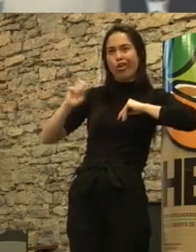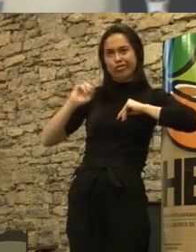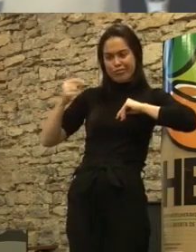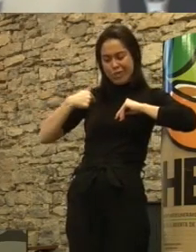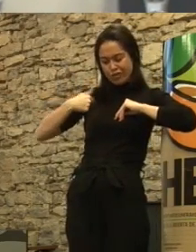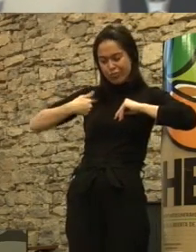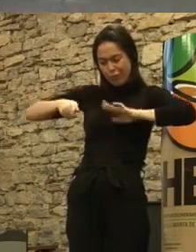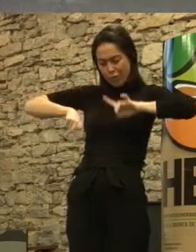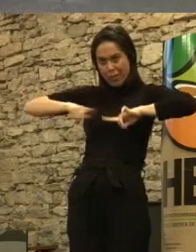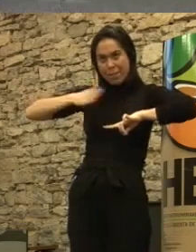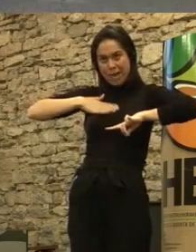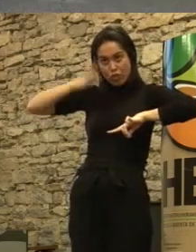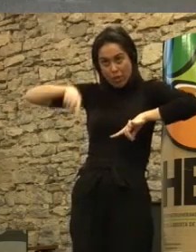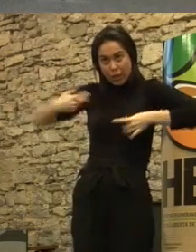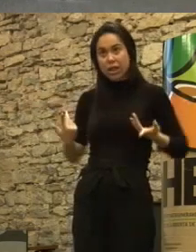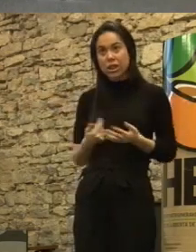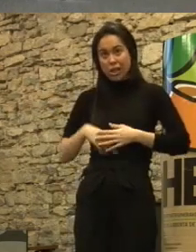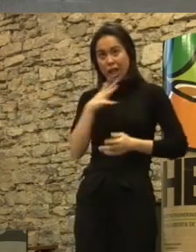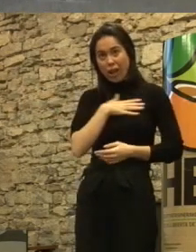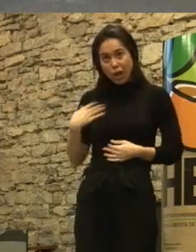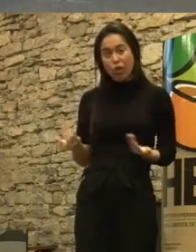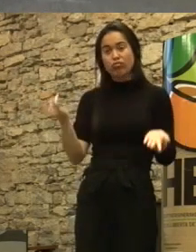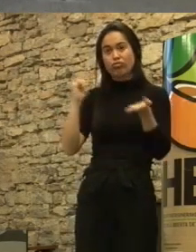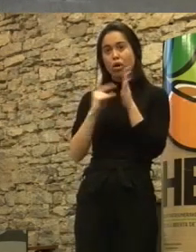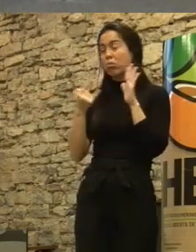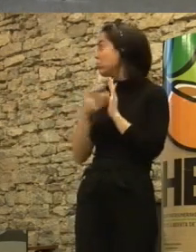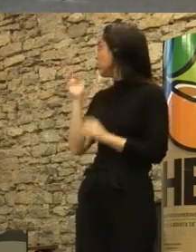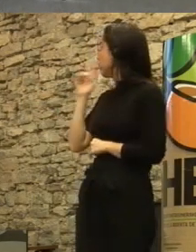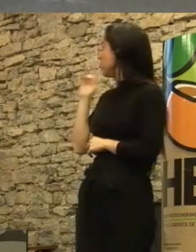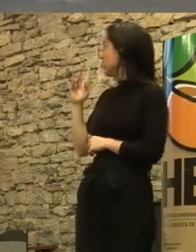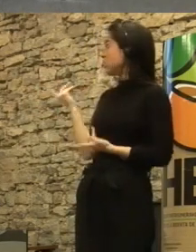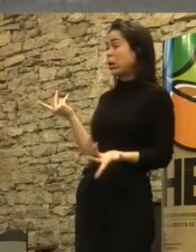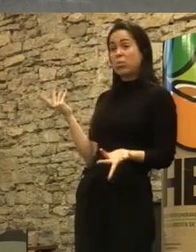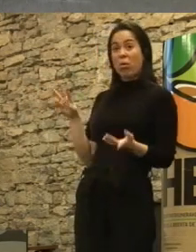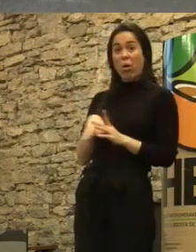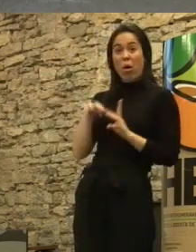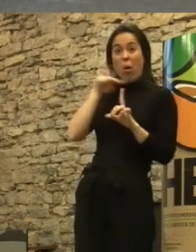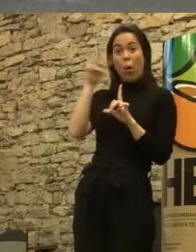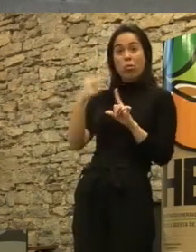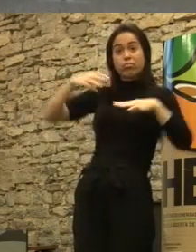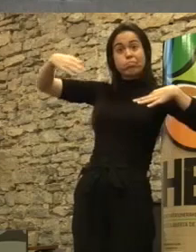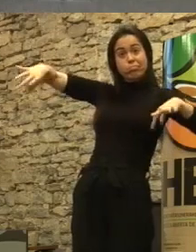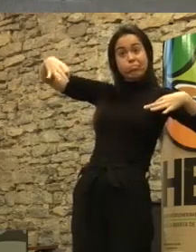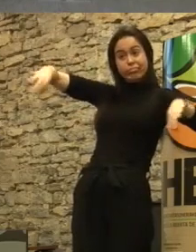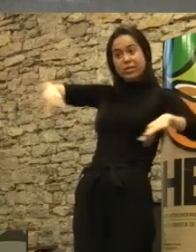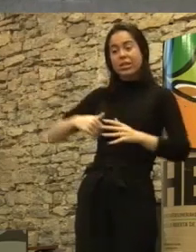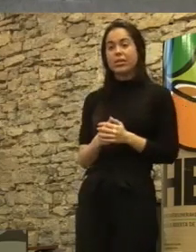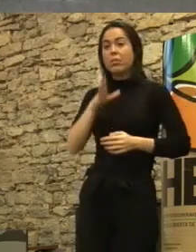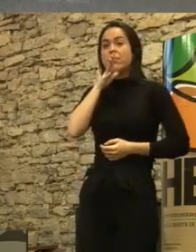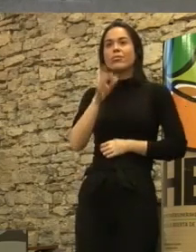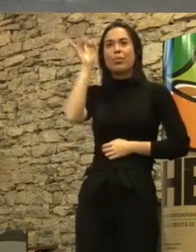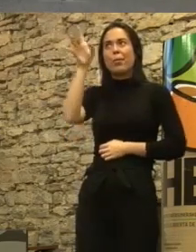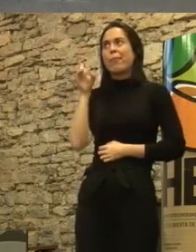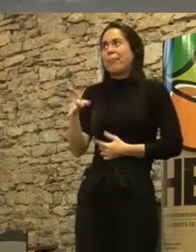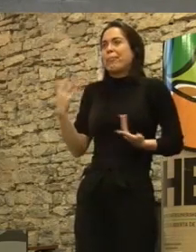propios. ¿Seguimos? Ese es wifi, ¿veis? La página web no tiene muchas fioritas, la verdad, porque en GURF no tienen diseñadores,